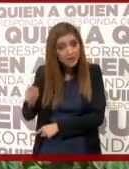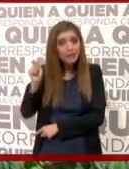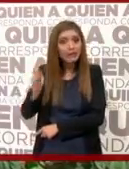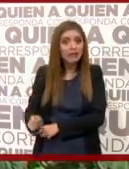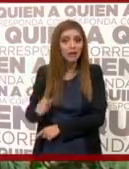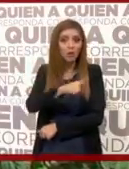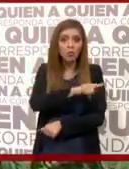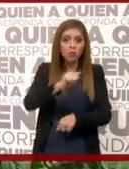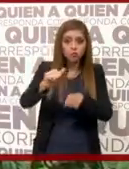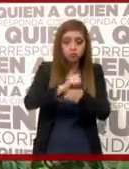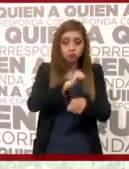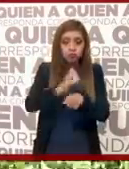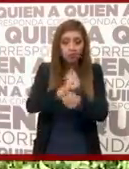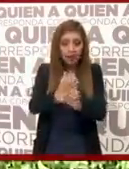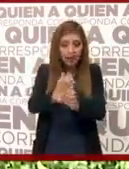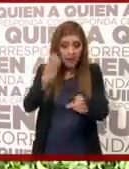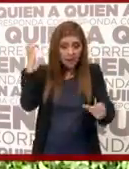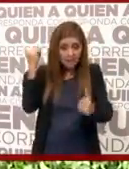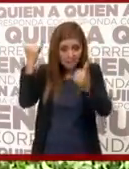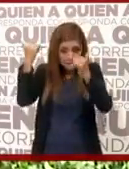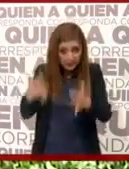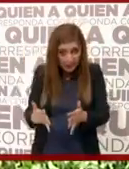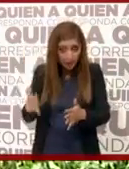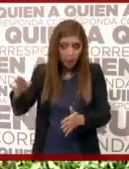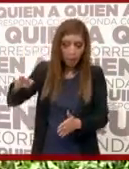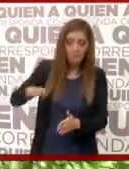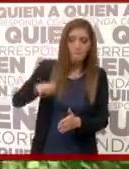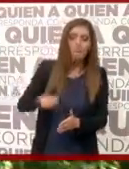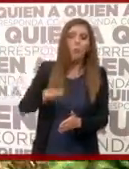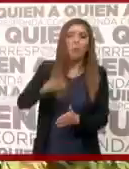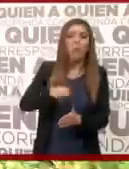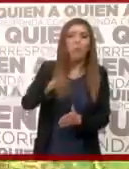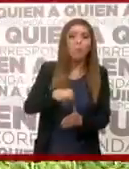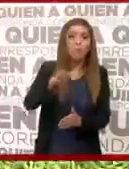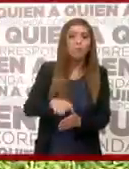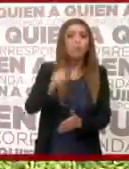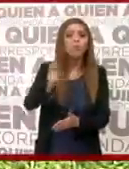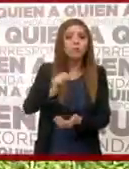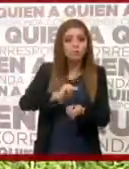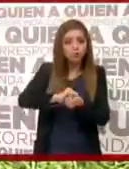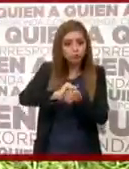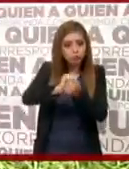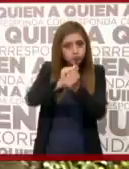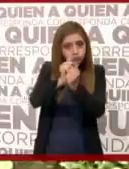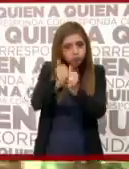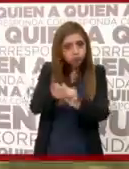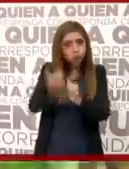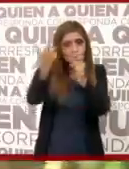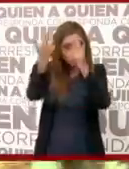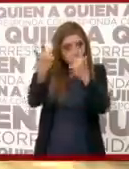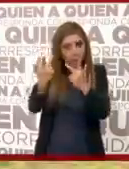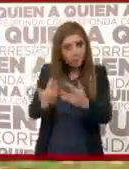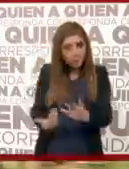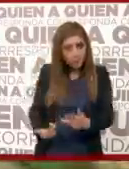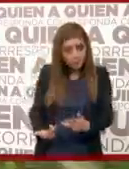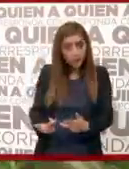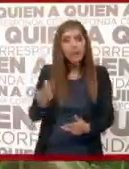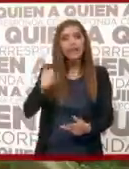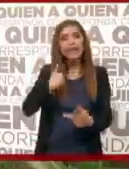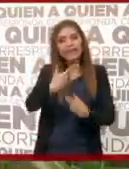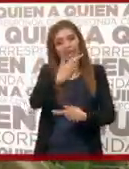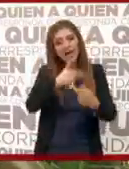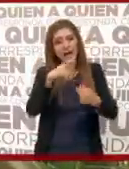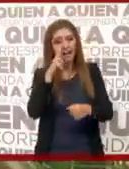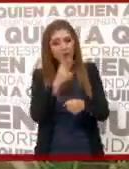los vehículos pesados al pasar por esta calle ha provocado múltiples derrumbes. Regresamos solo